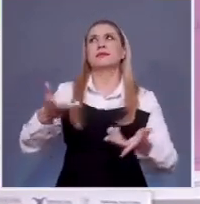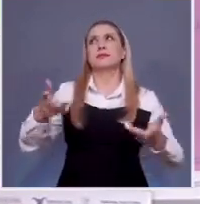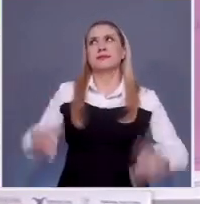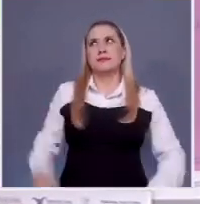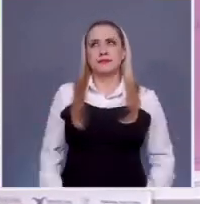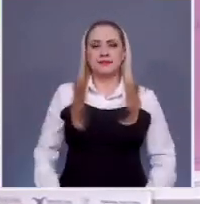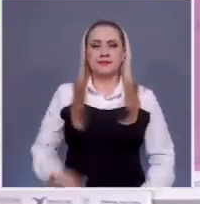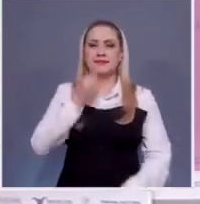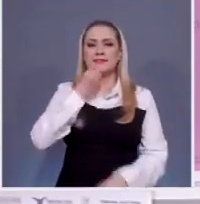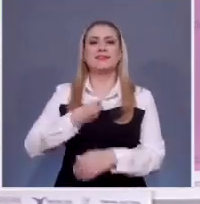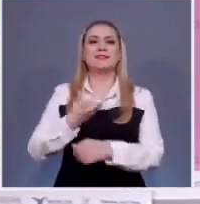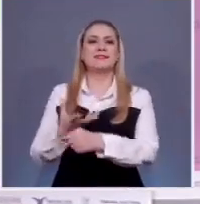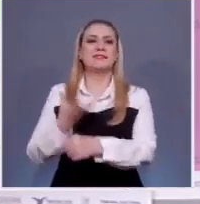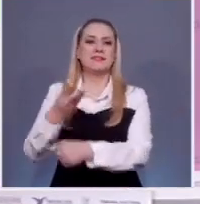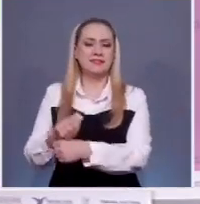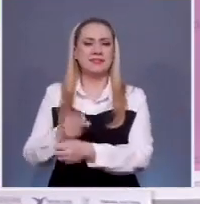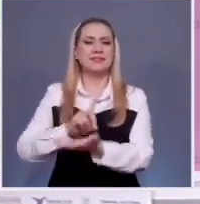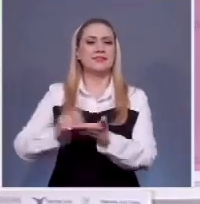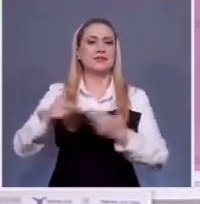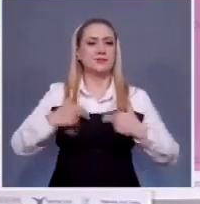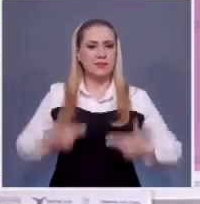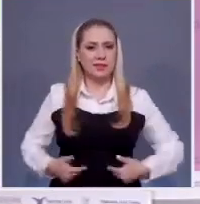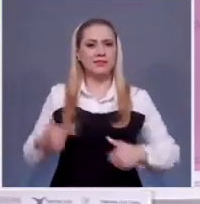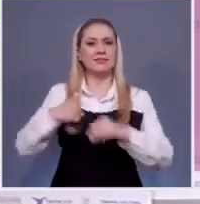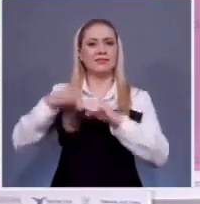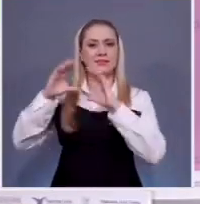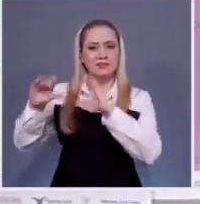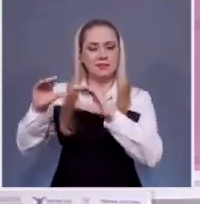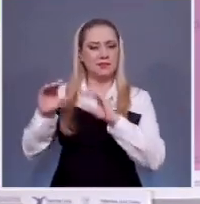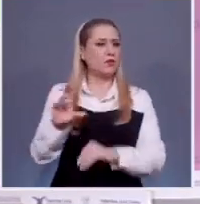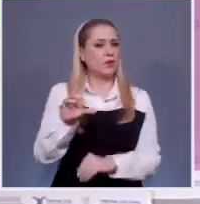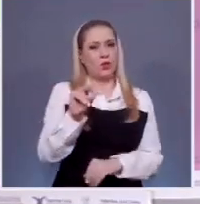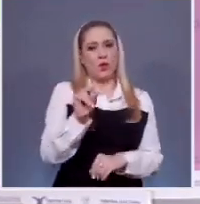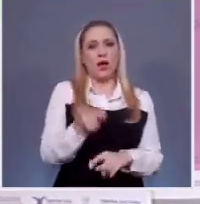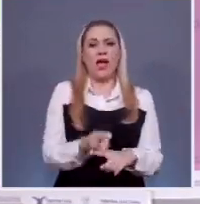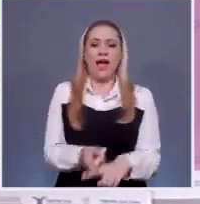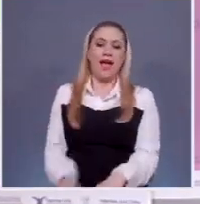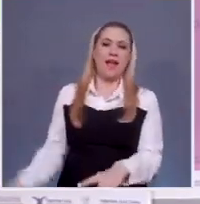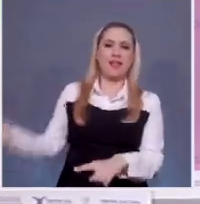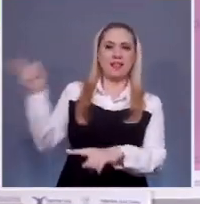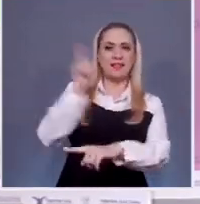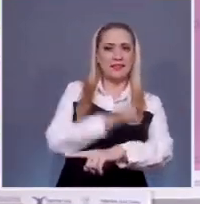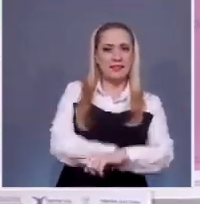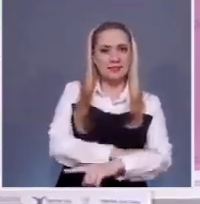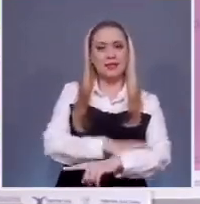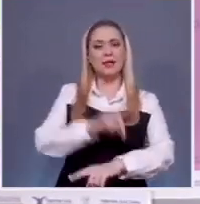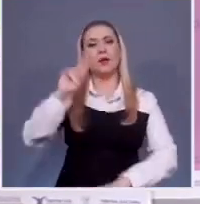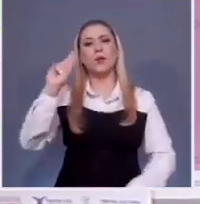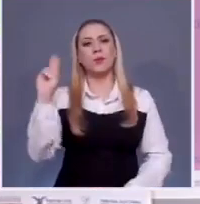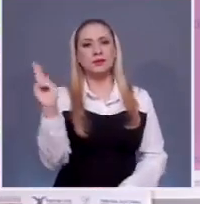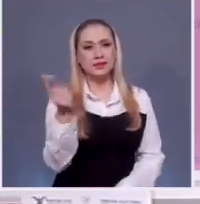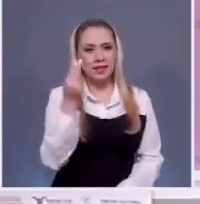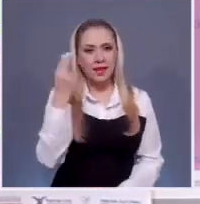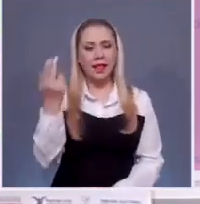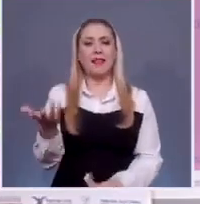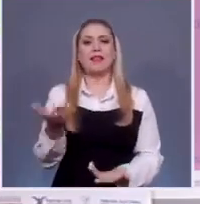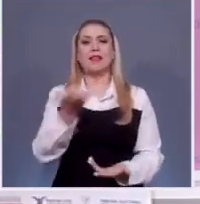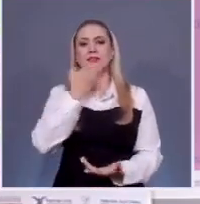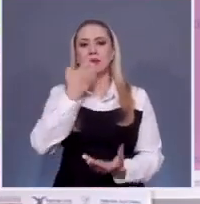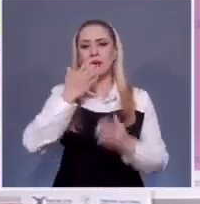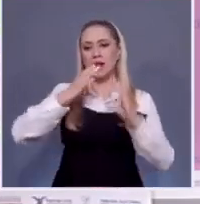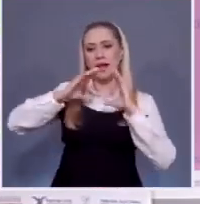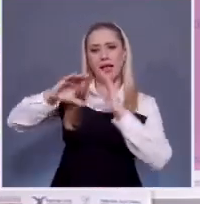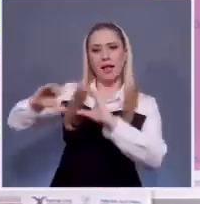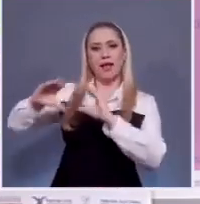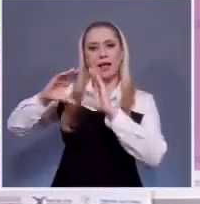se debe tratar a las pacientes. Creo que es algo que se tiene que hacer de la mano de las universidades, de las instituciones que forman al personal